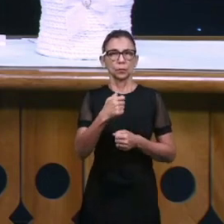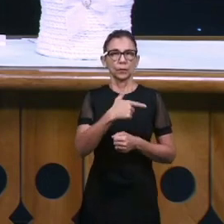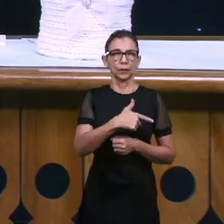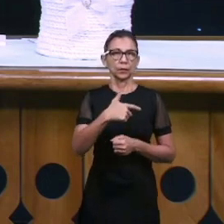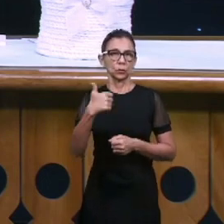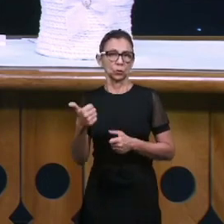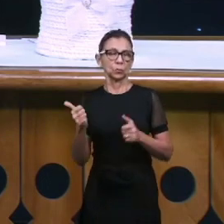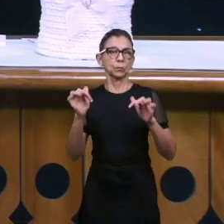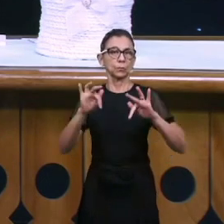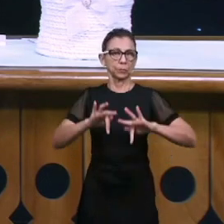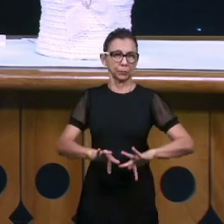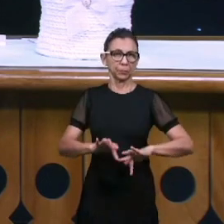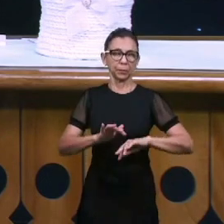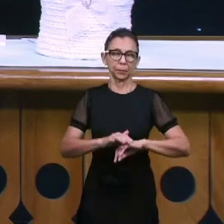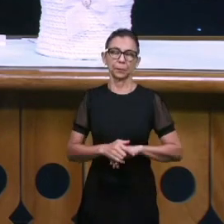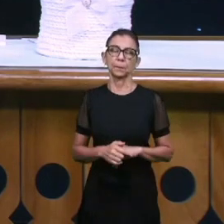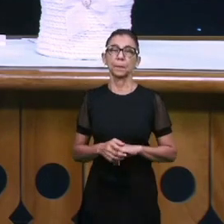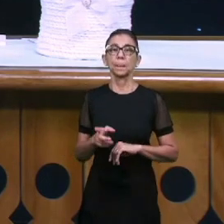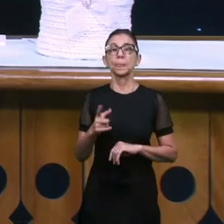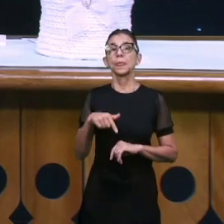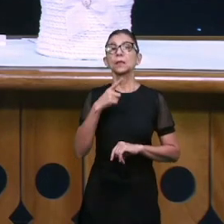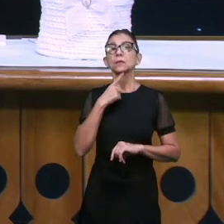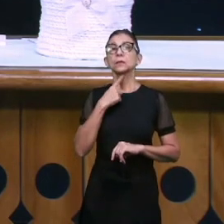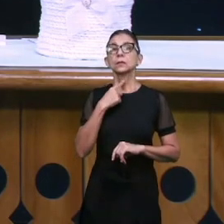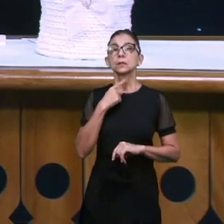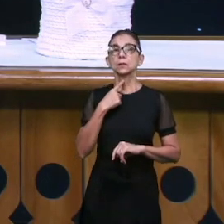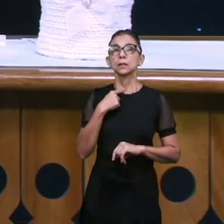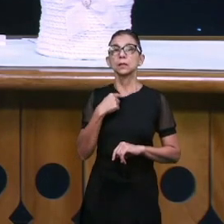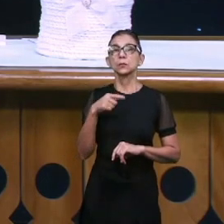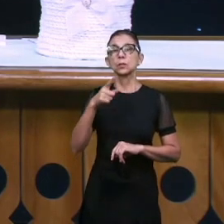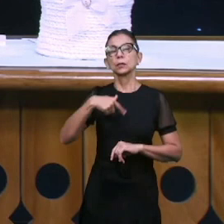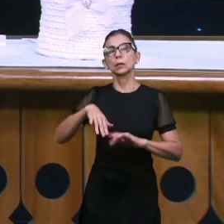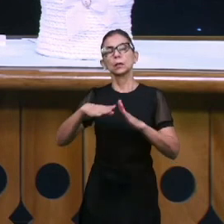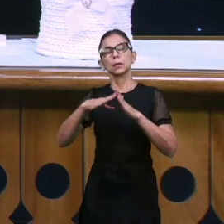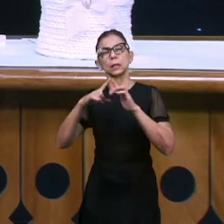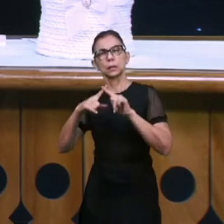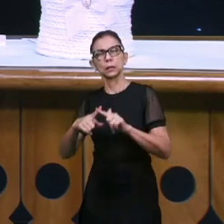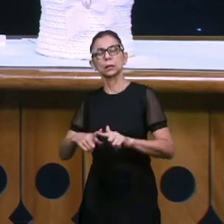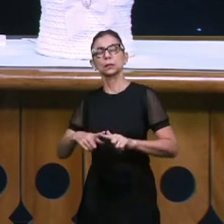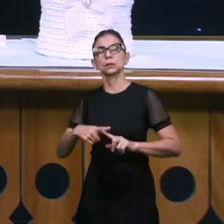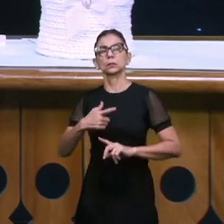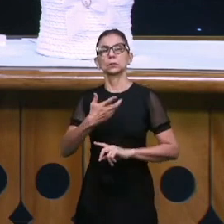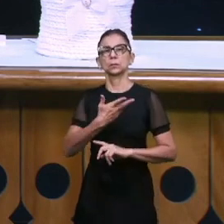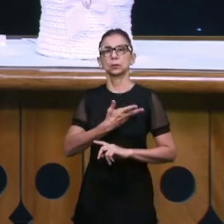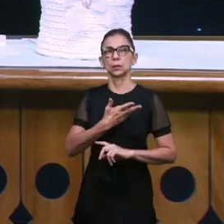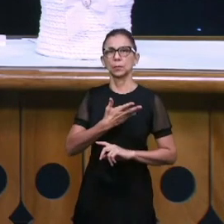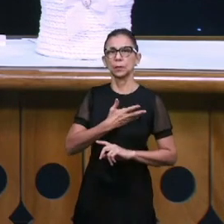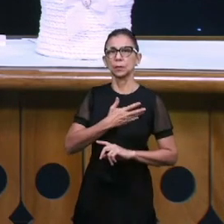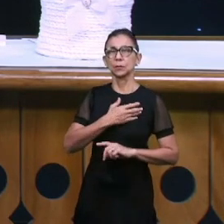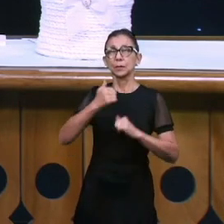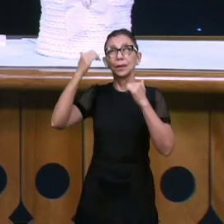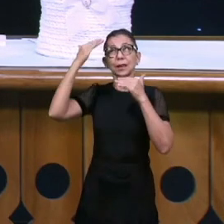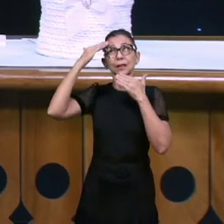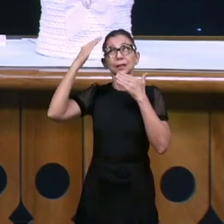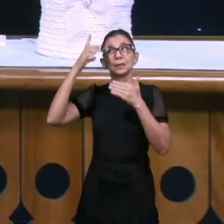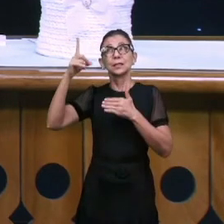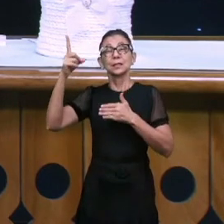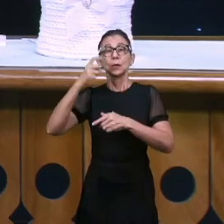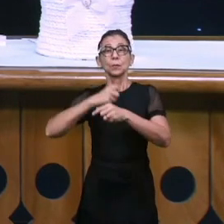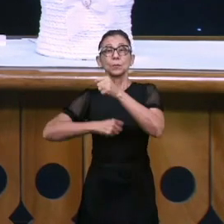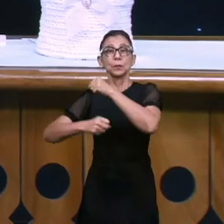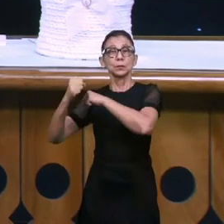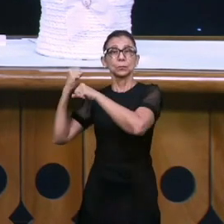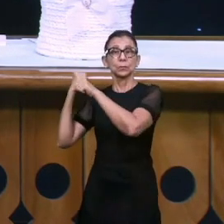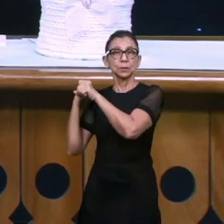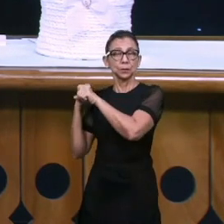iglesia, nuestros hermanos, nuestros amigos, glorifiquen al Señor primero por el año que pasó y